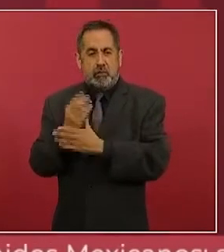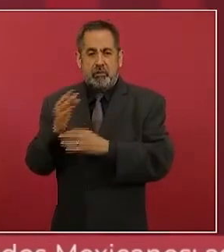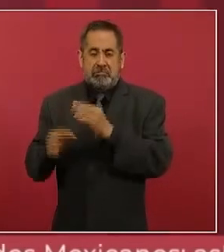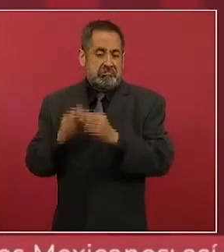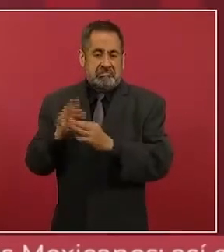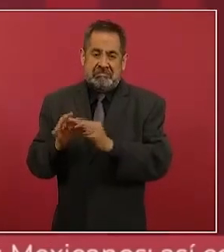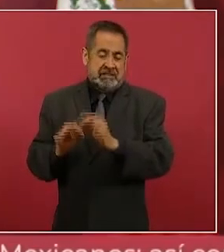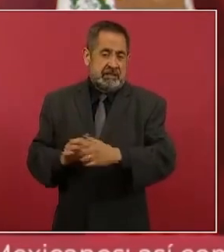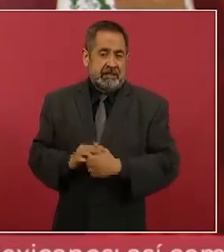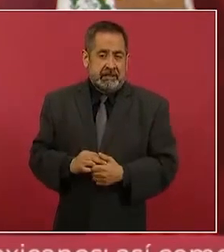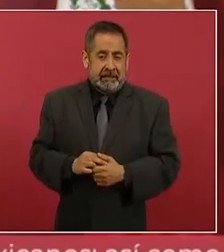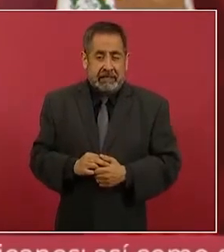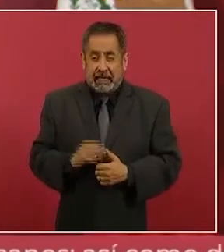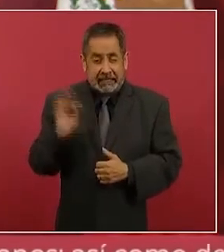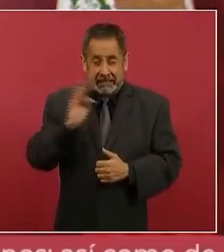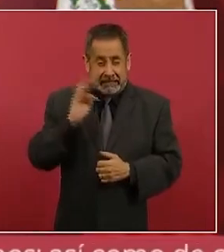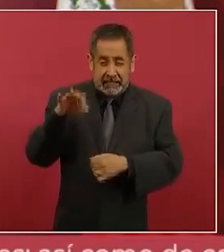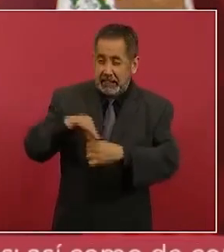Porque si no,